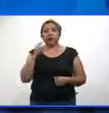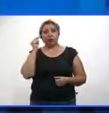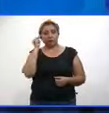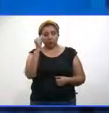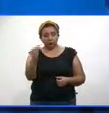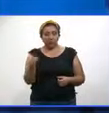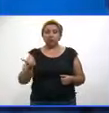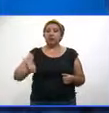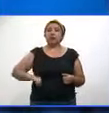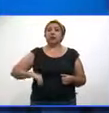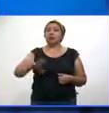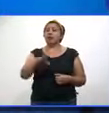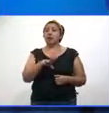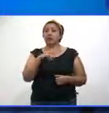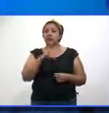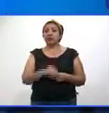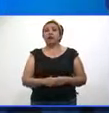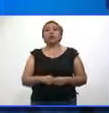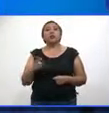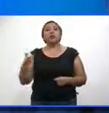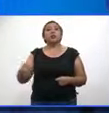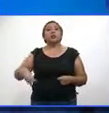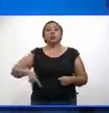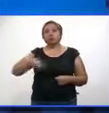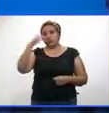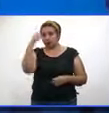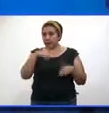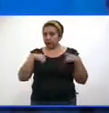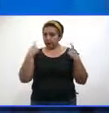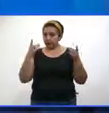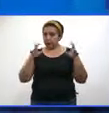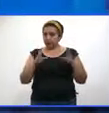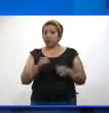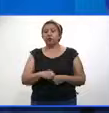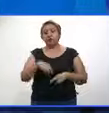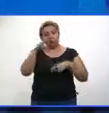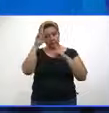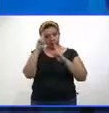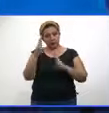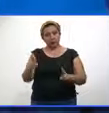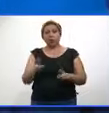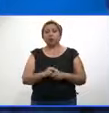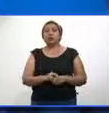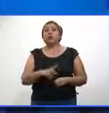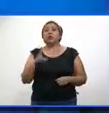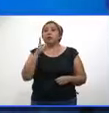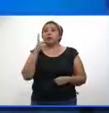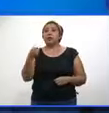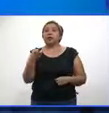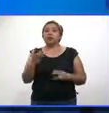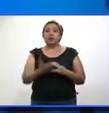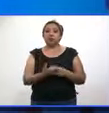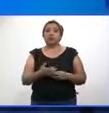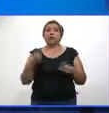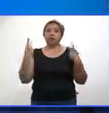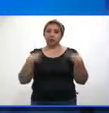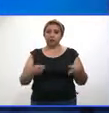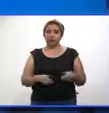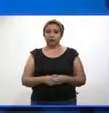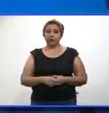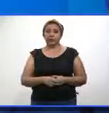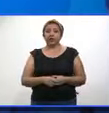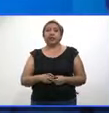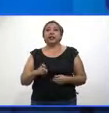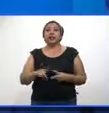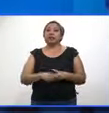muestra del interés que existe en la presente administración para brindar protección y respeto a las prerrogativas de dicho sector de la población.